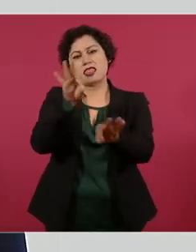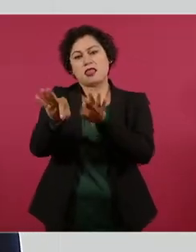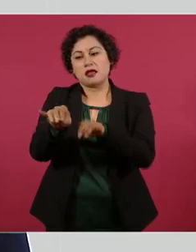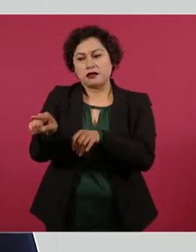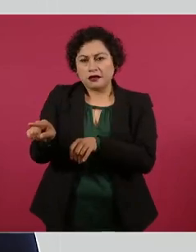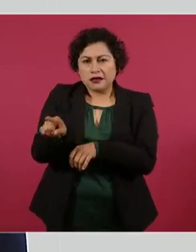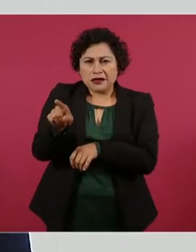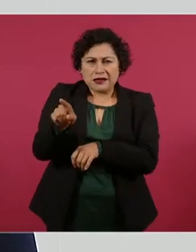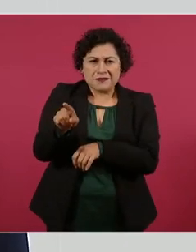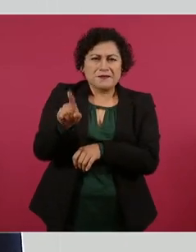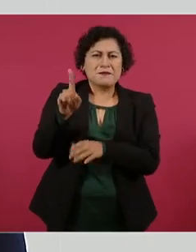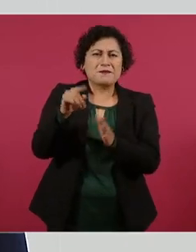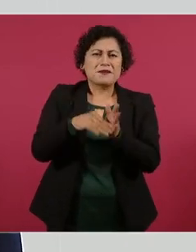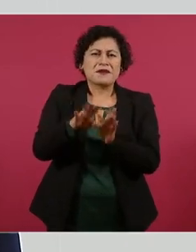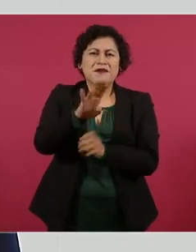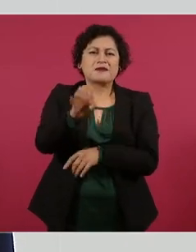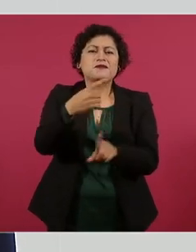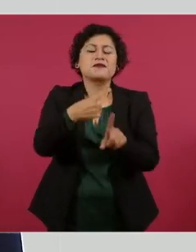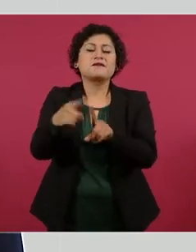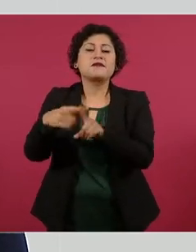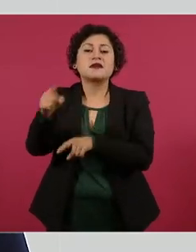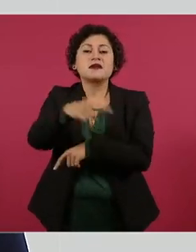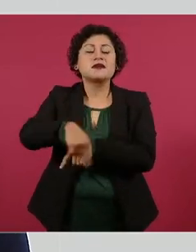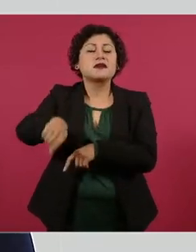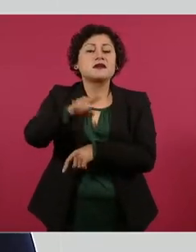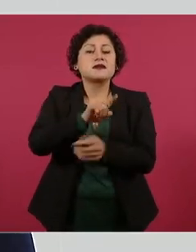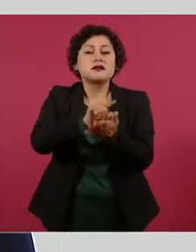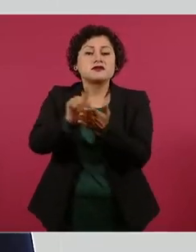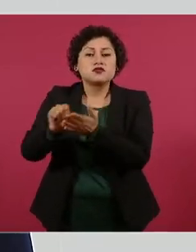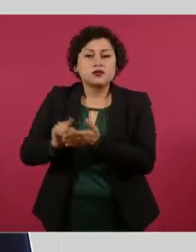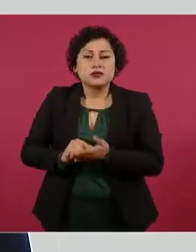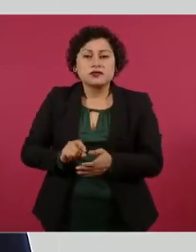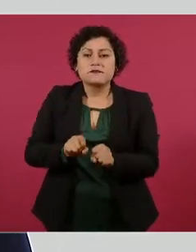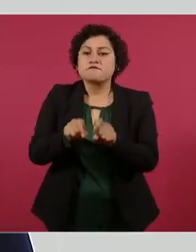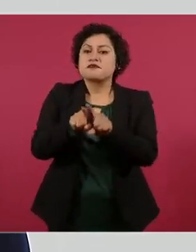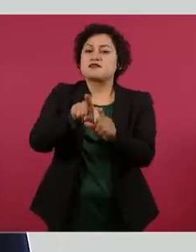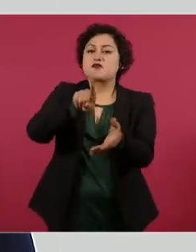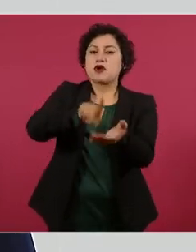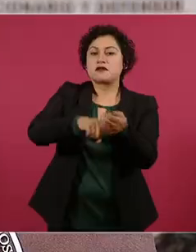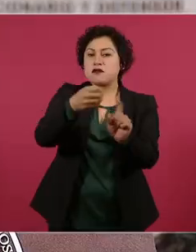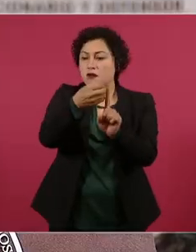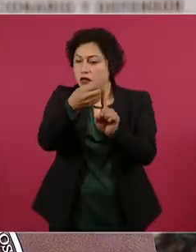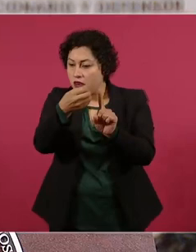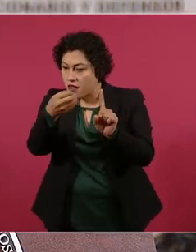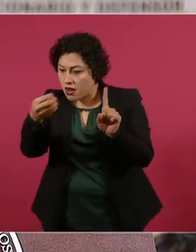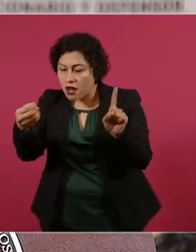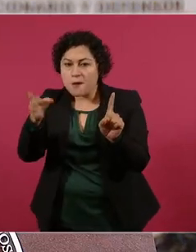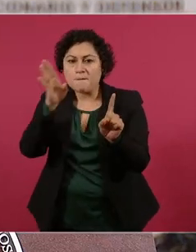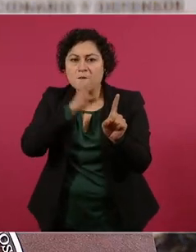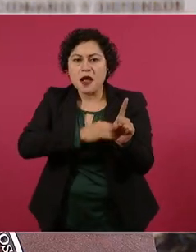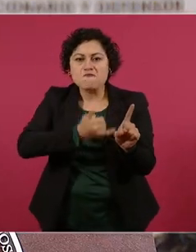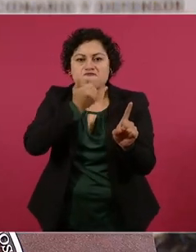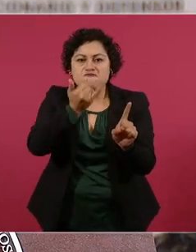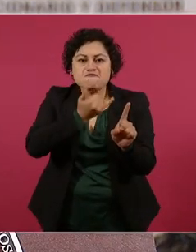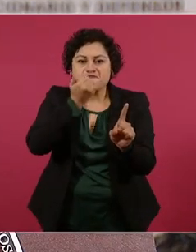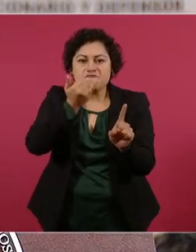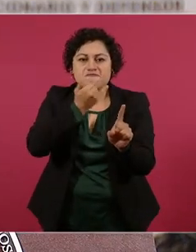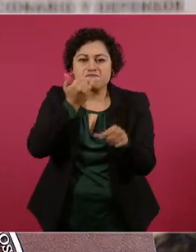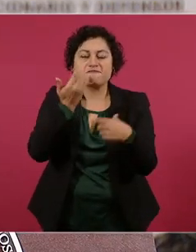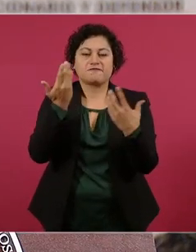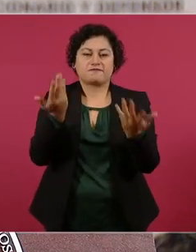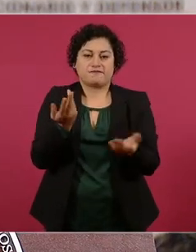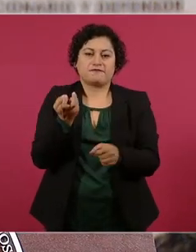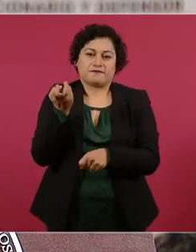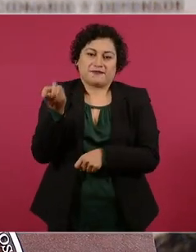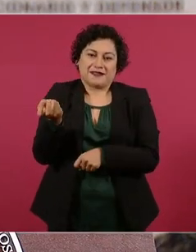el mismo error en el hashtag Me, esto dice Macías, me facilitaron desmontar el troll center contra AMLO, o sea, las